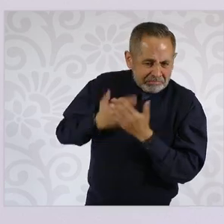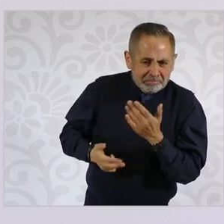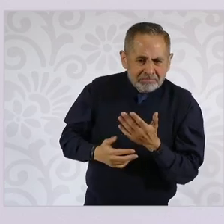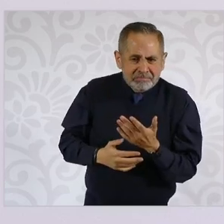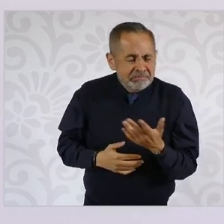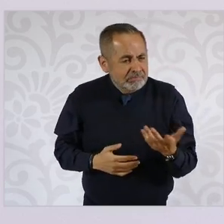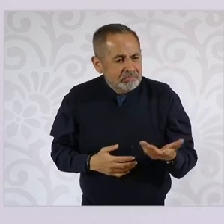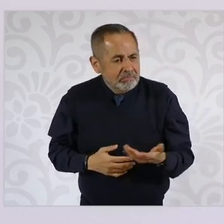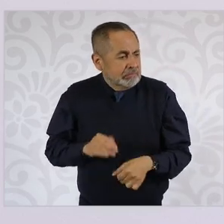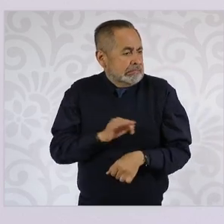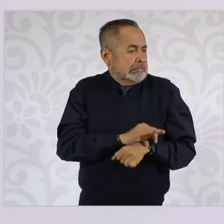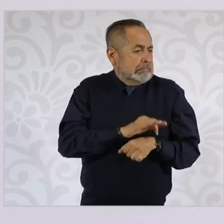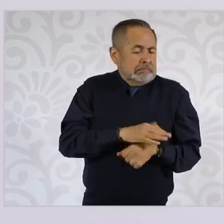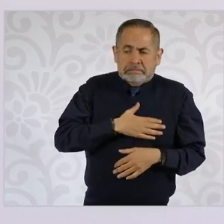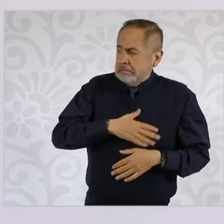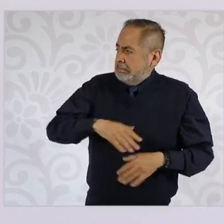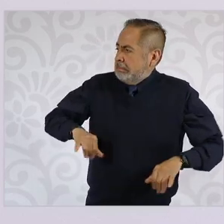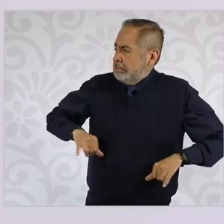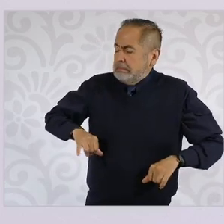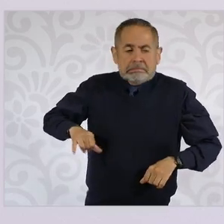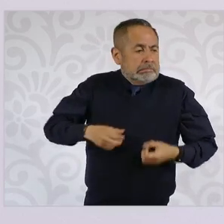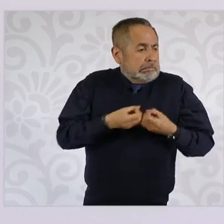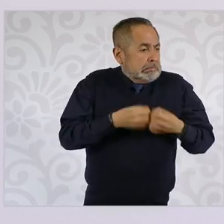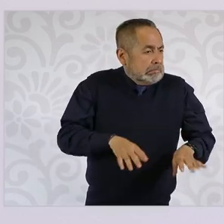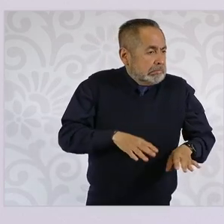o defienden un interés.